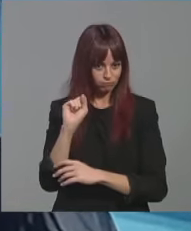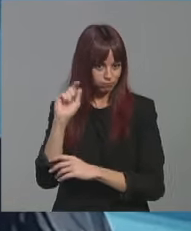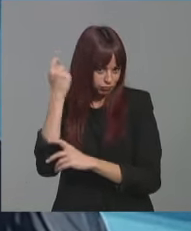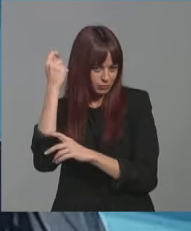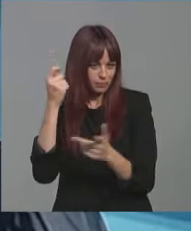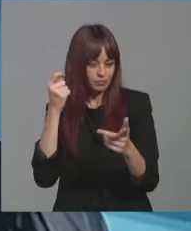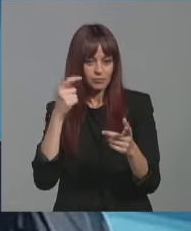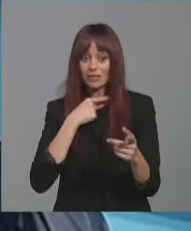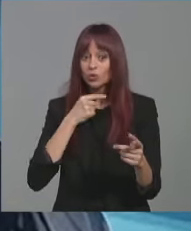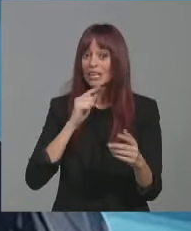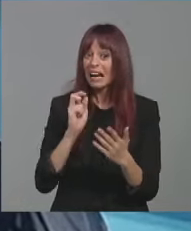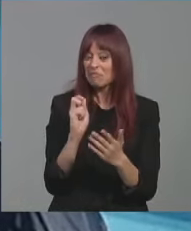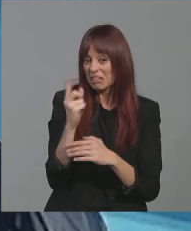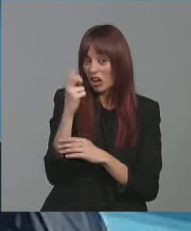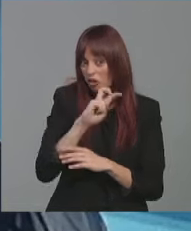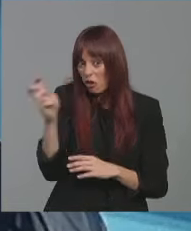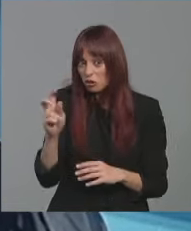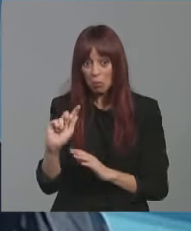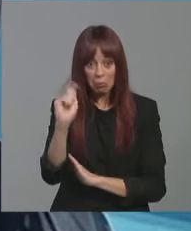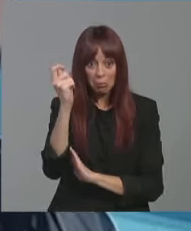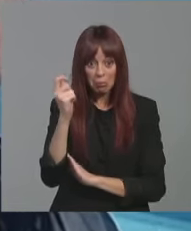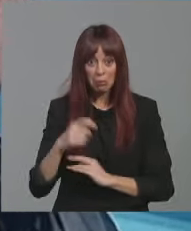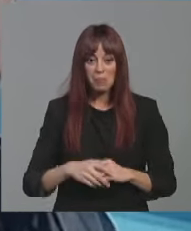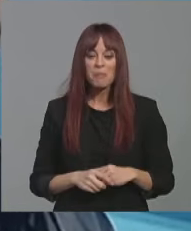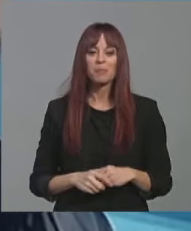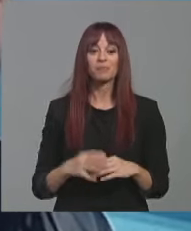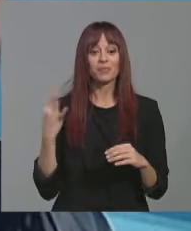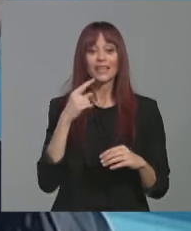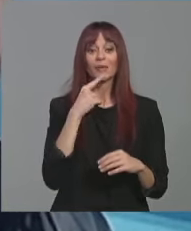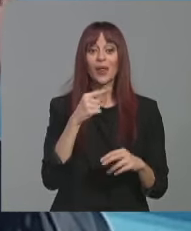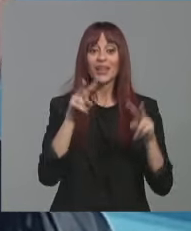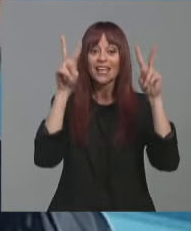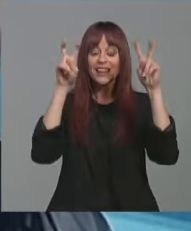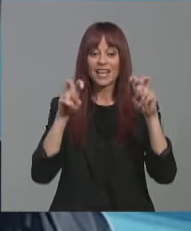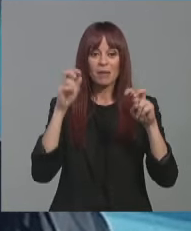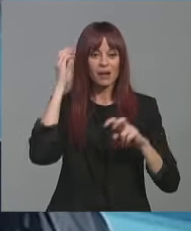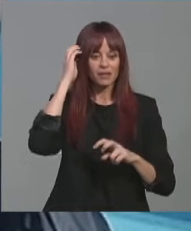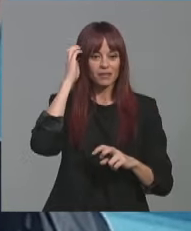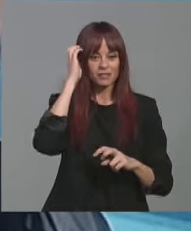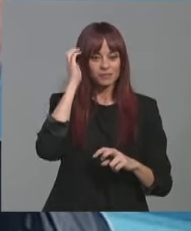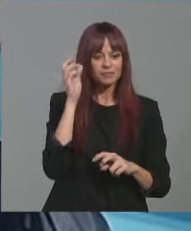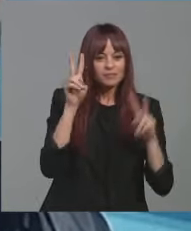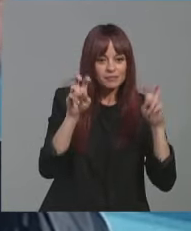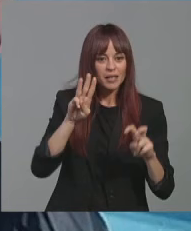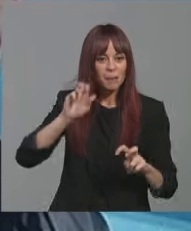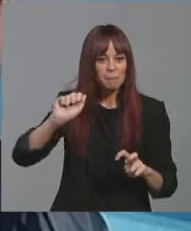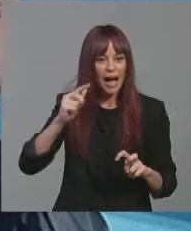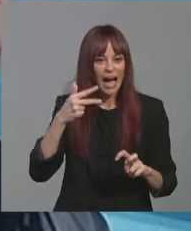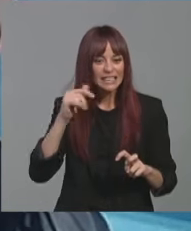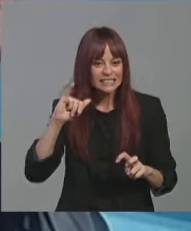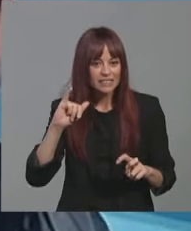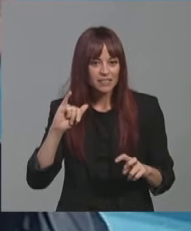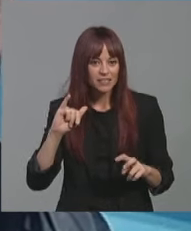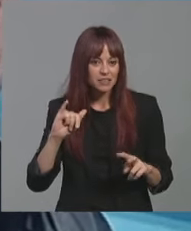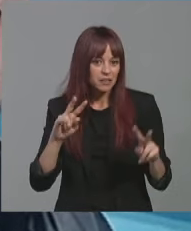intentar batir algún otro récord es que también tengo que decir que lo del tema de pachi es bastante relativo porque cada es más